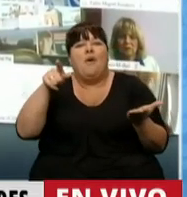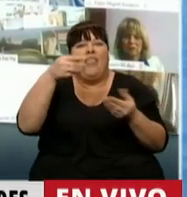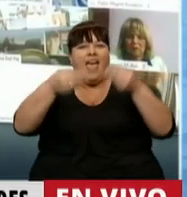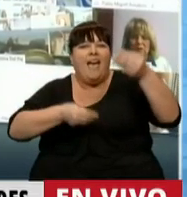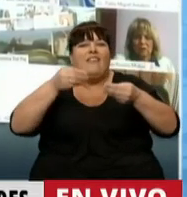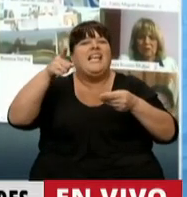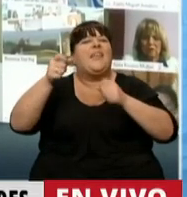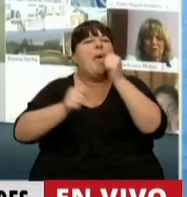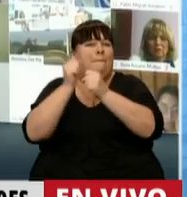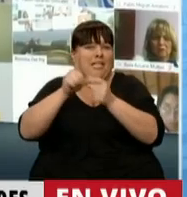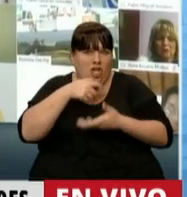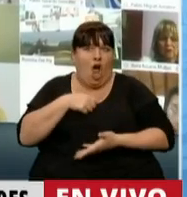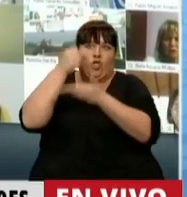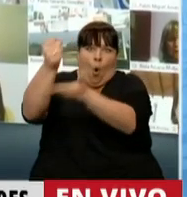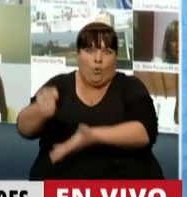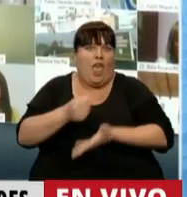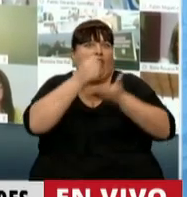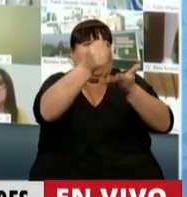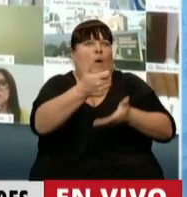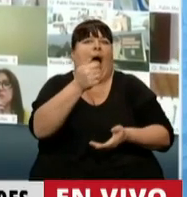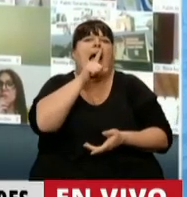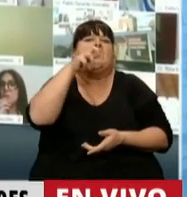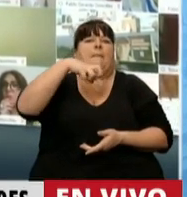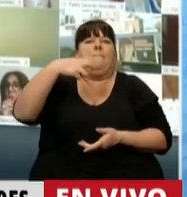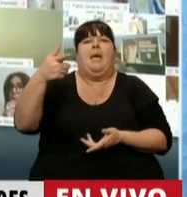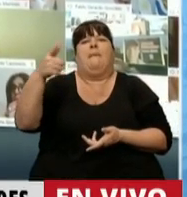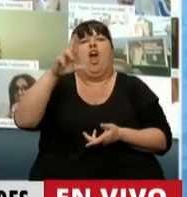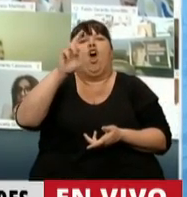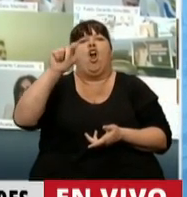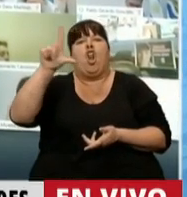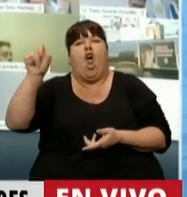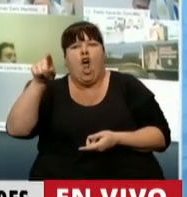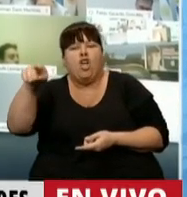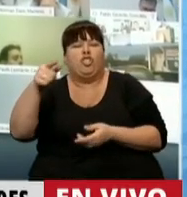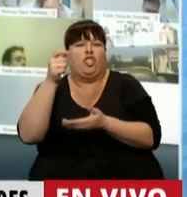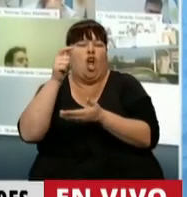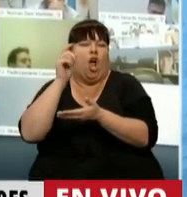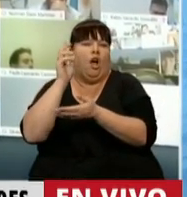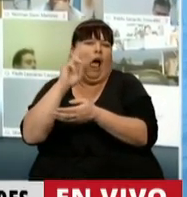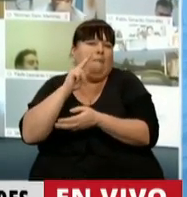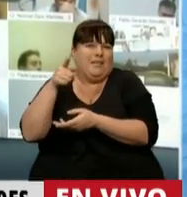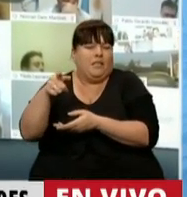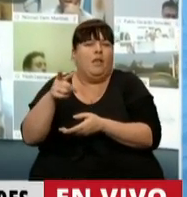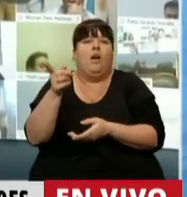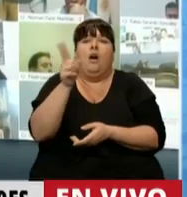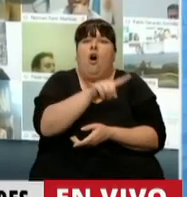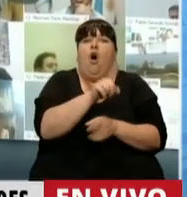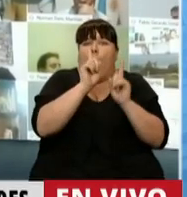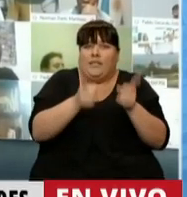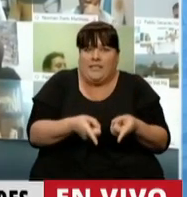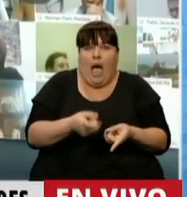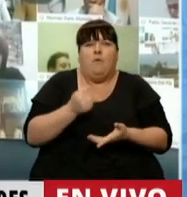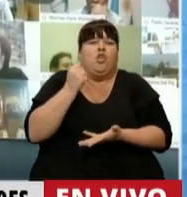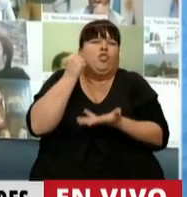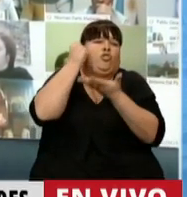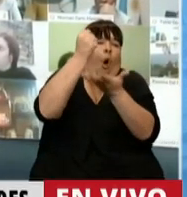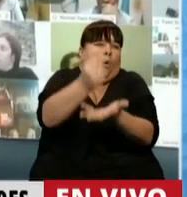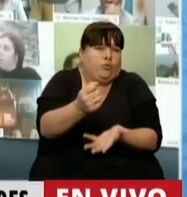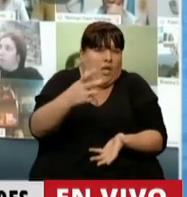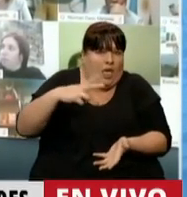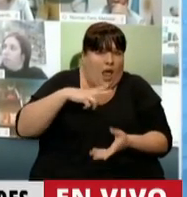Si no son subsidios, como ya fue el subsidio del ATP para los rollos, como los enormes subsidios y